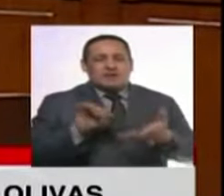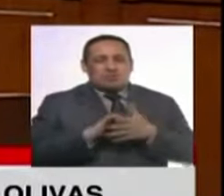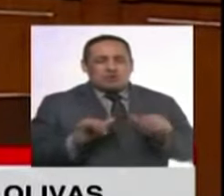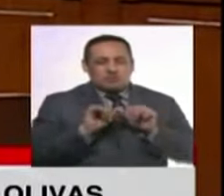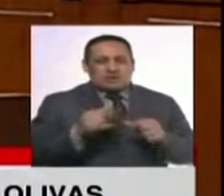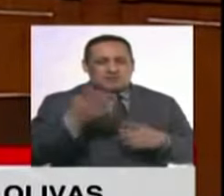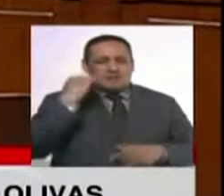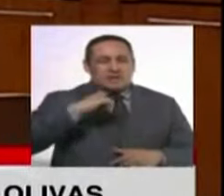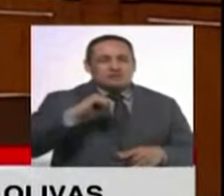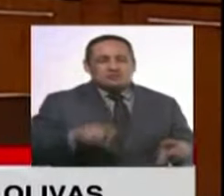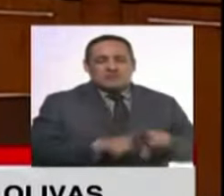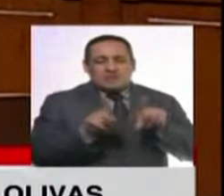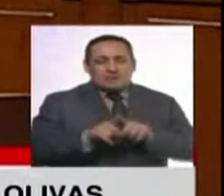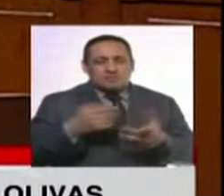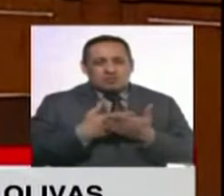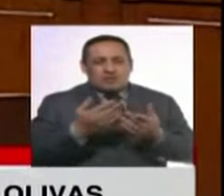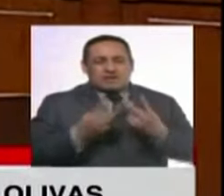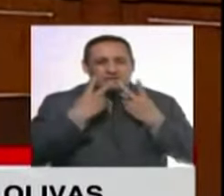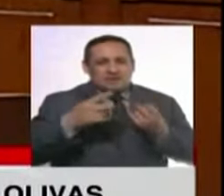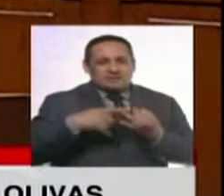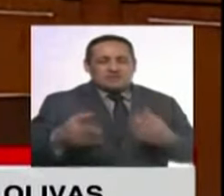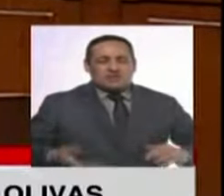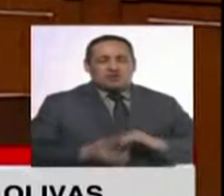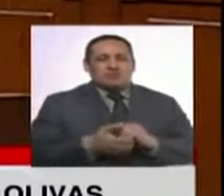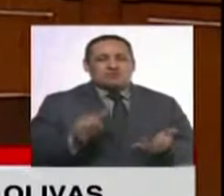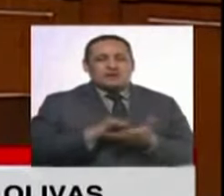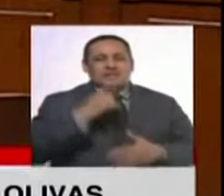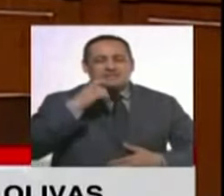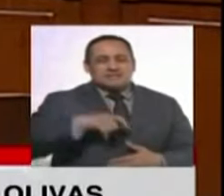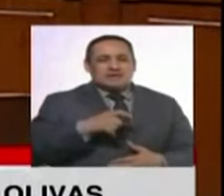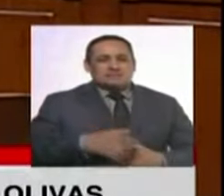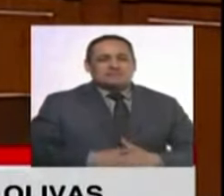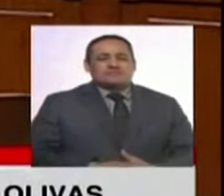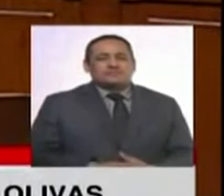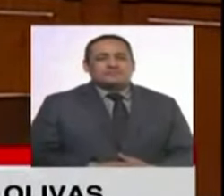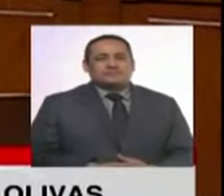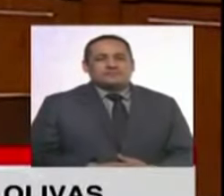seguir viajando para cubrir cubrir los convenios que corresponden